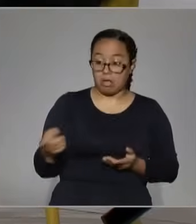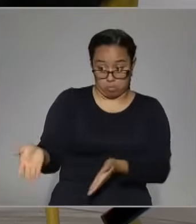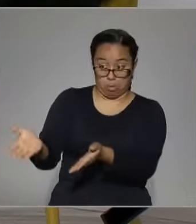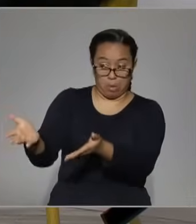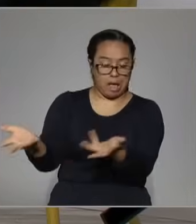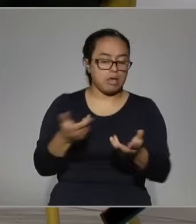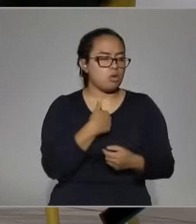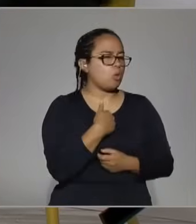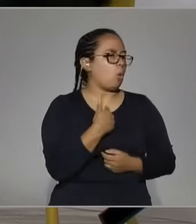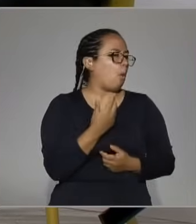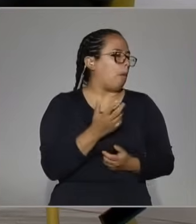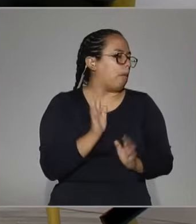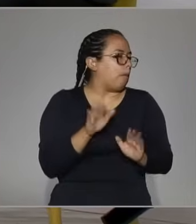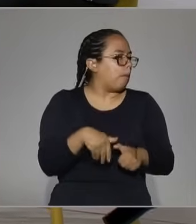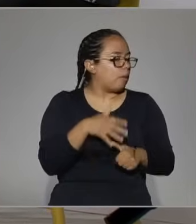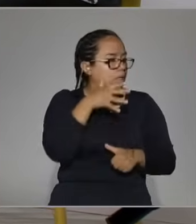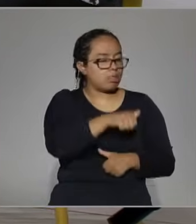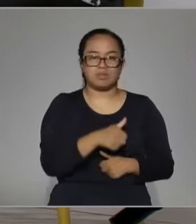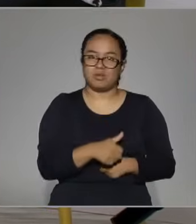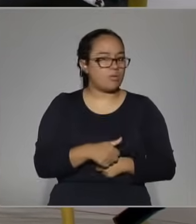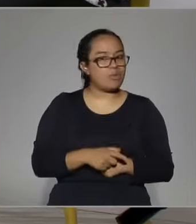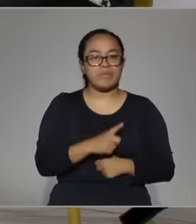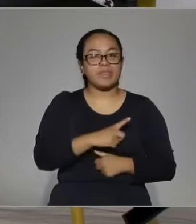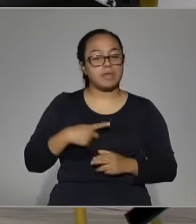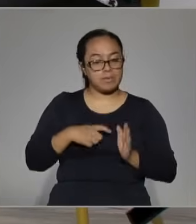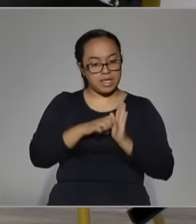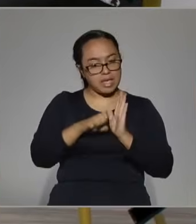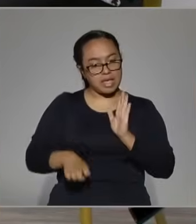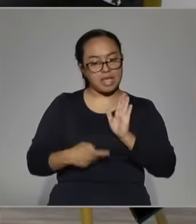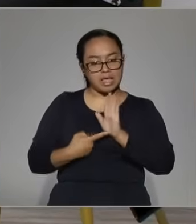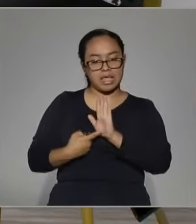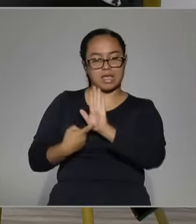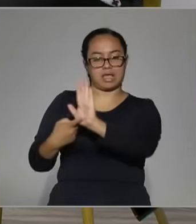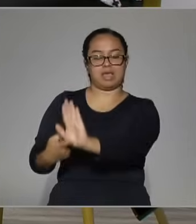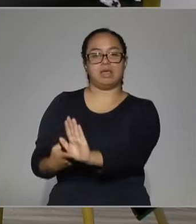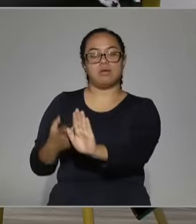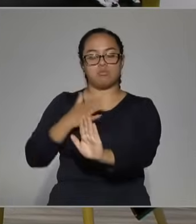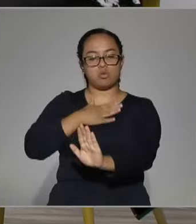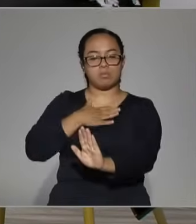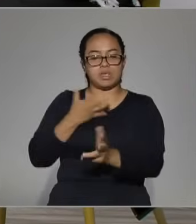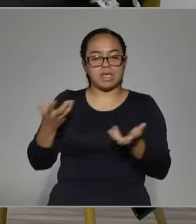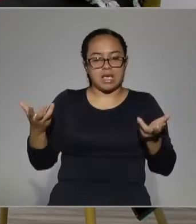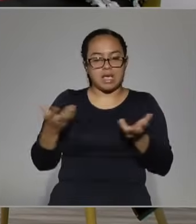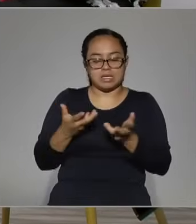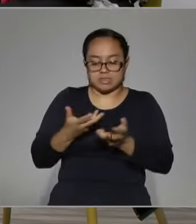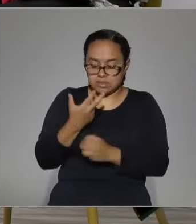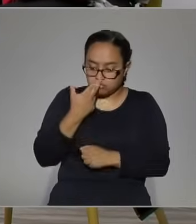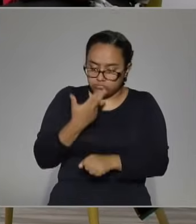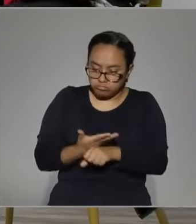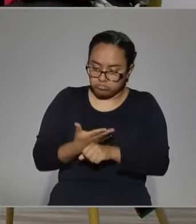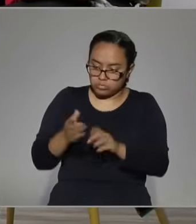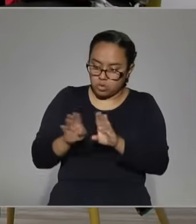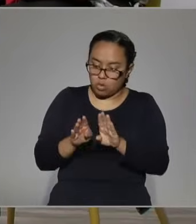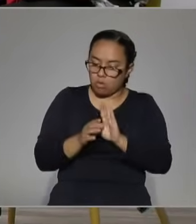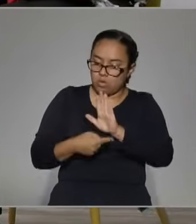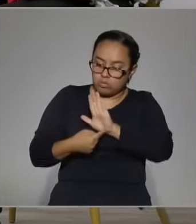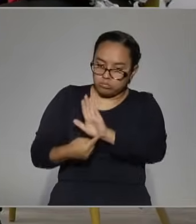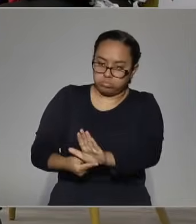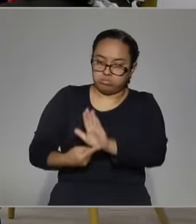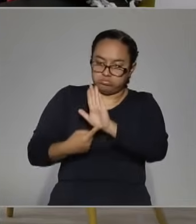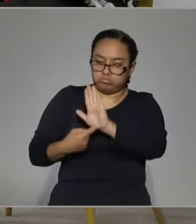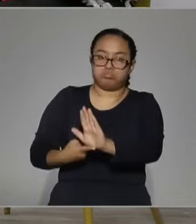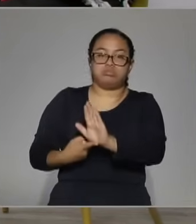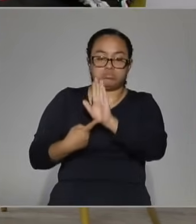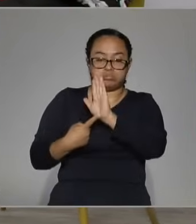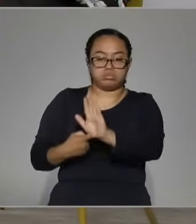conocimiento? Entonces, sí es con el ejemplo, sí es con tu forma de ser persona, como tú vas a estar todo el tiempo en esta manera